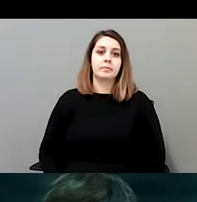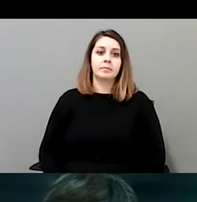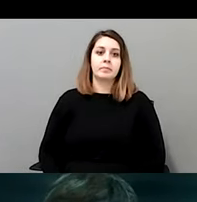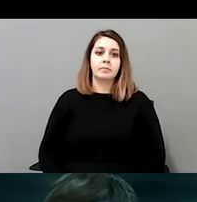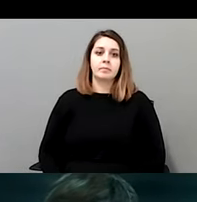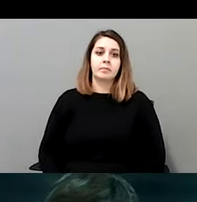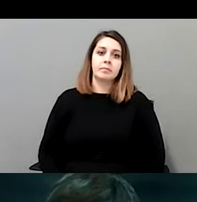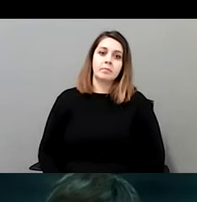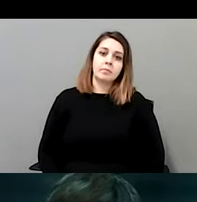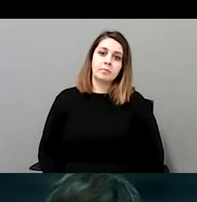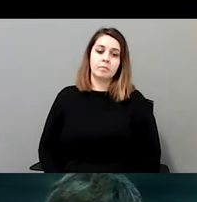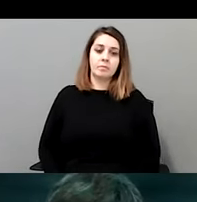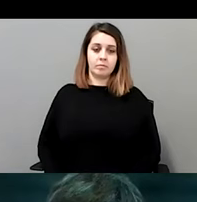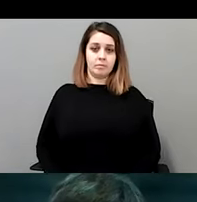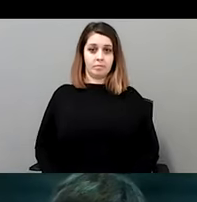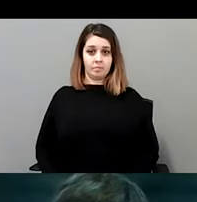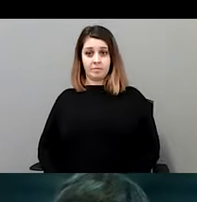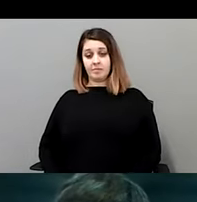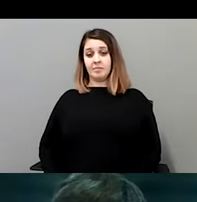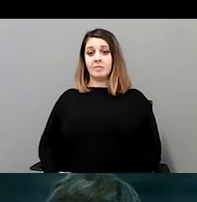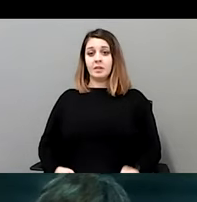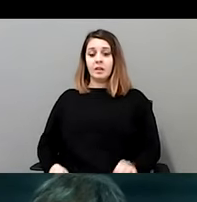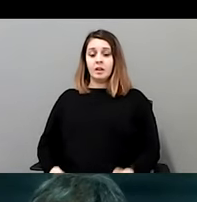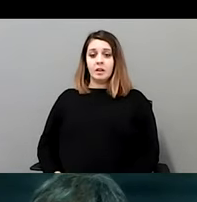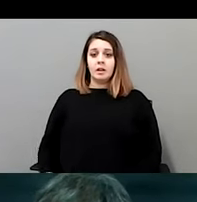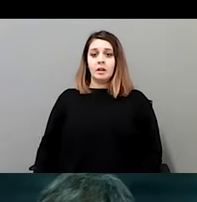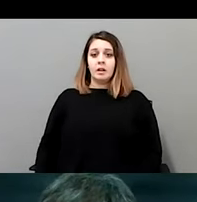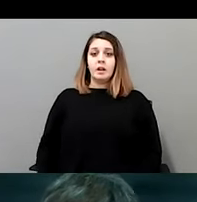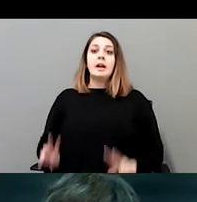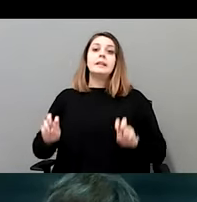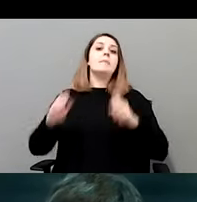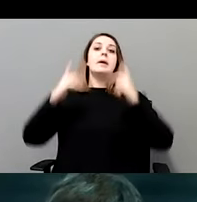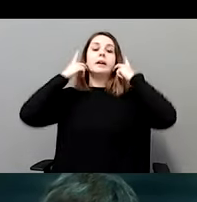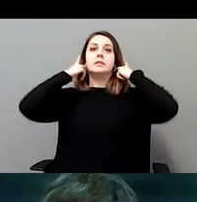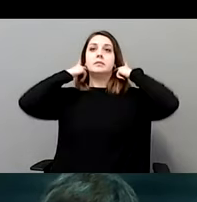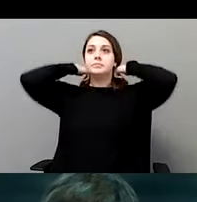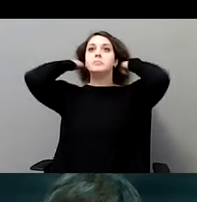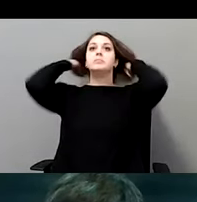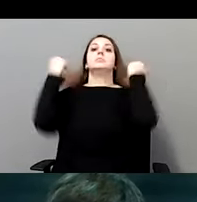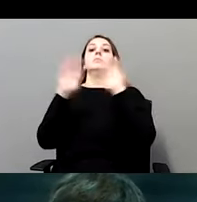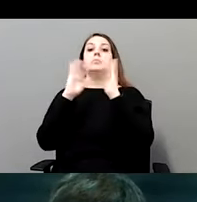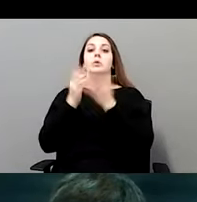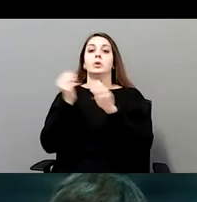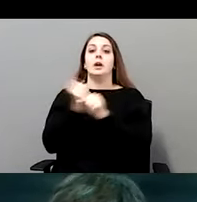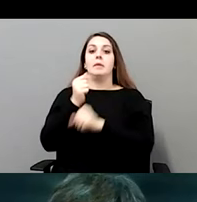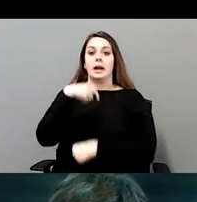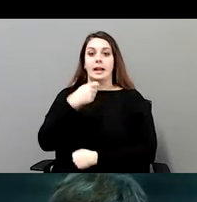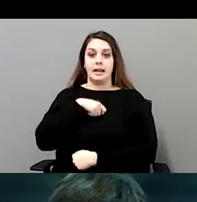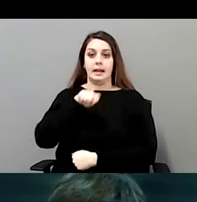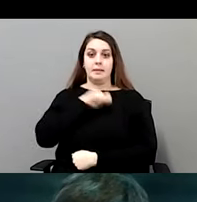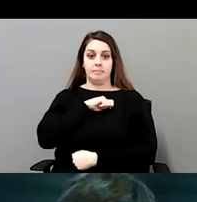está en la idiosincrasia del mundo laboral en nuestro país. Es